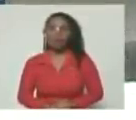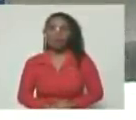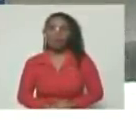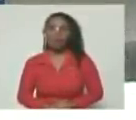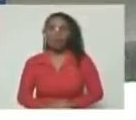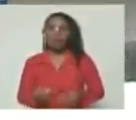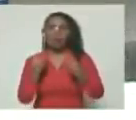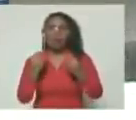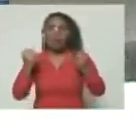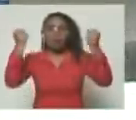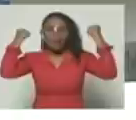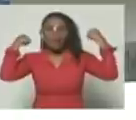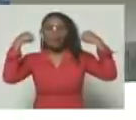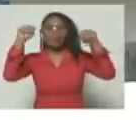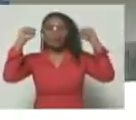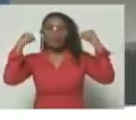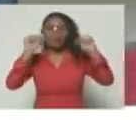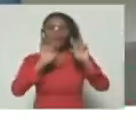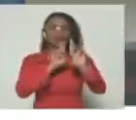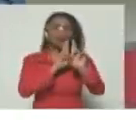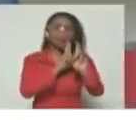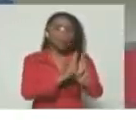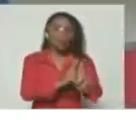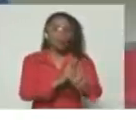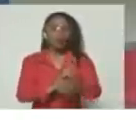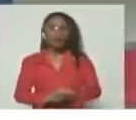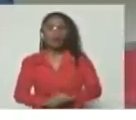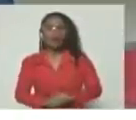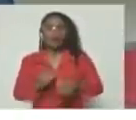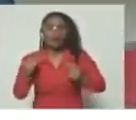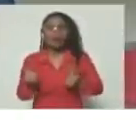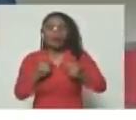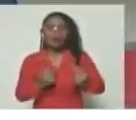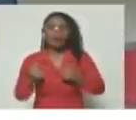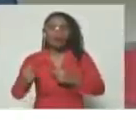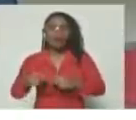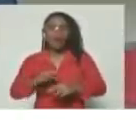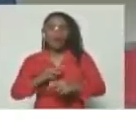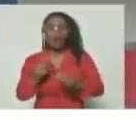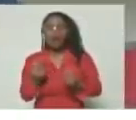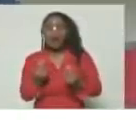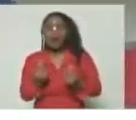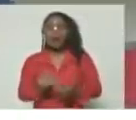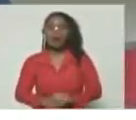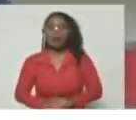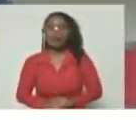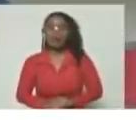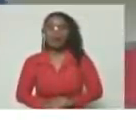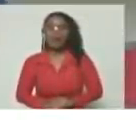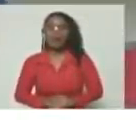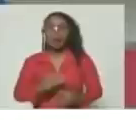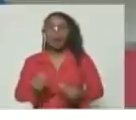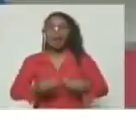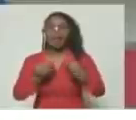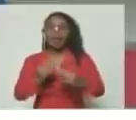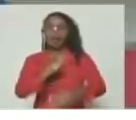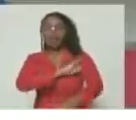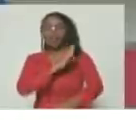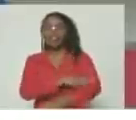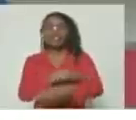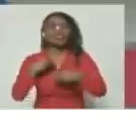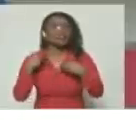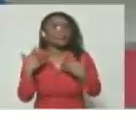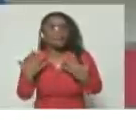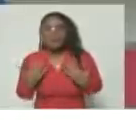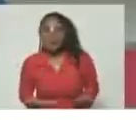para ensayar respuestas, para activar la economía, para darle fuerza. ¿Ustedes saben qué? ¿A